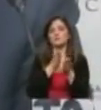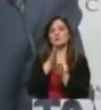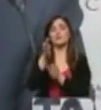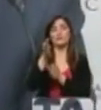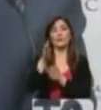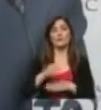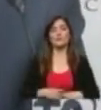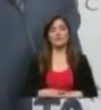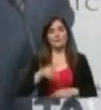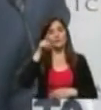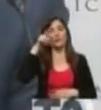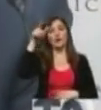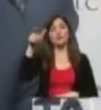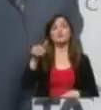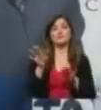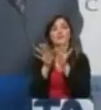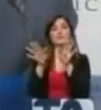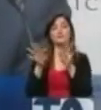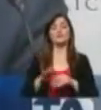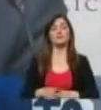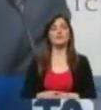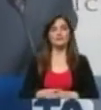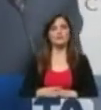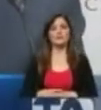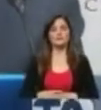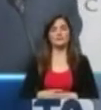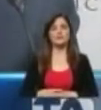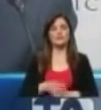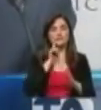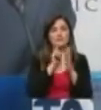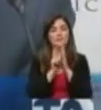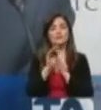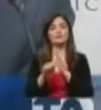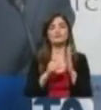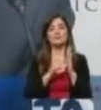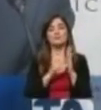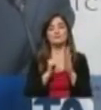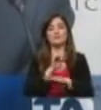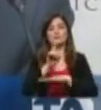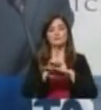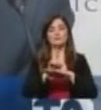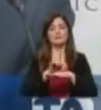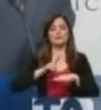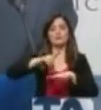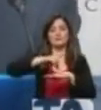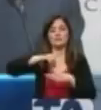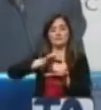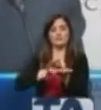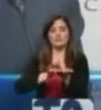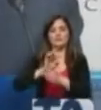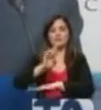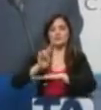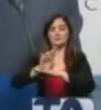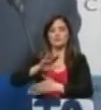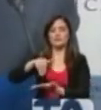presente ante la Fiscalía General del Estado las denuncias en contra de directores distritales, zonales y rectores